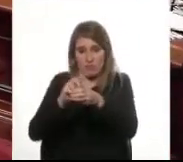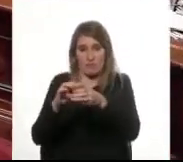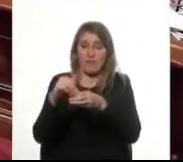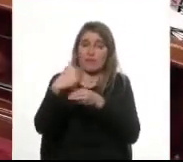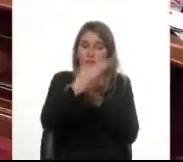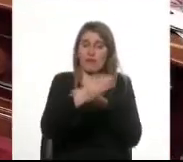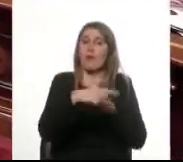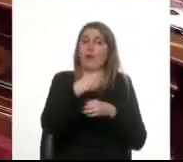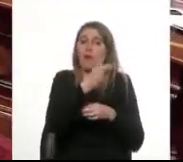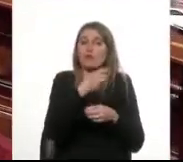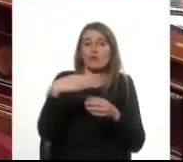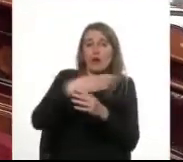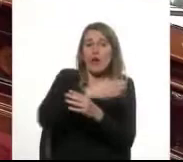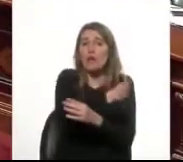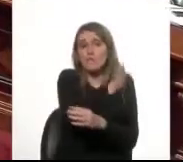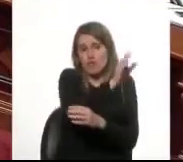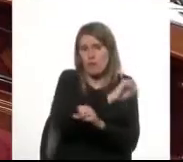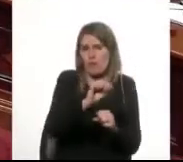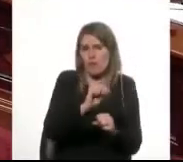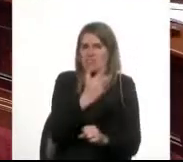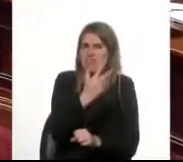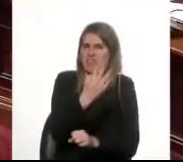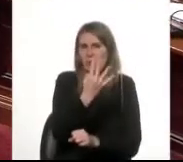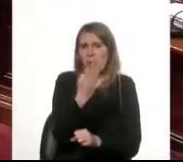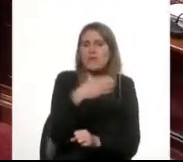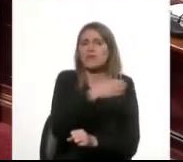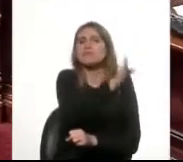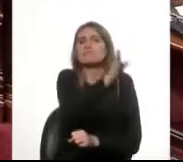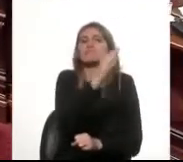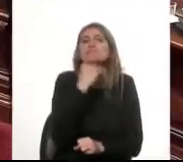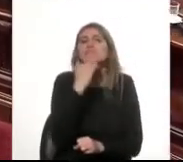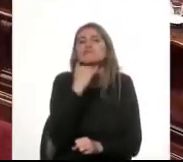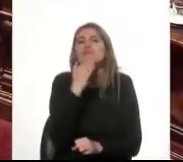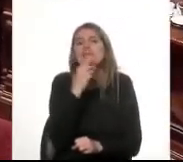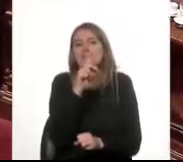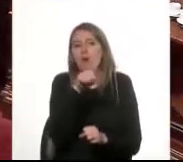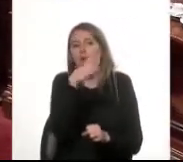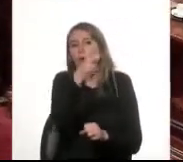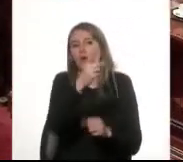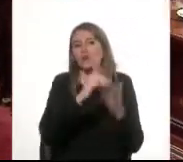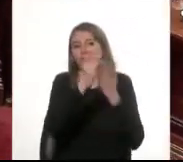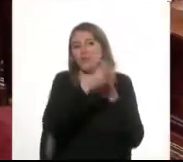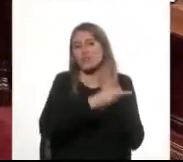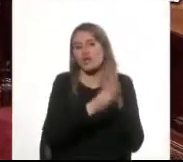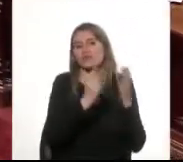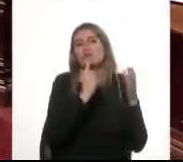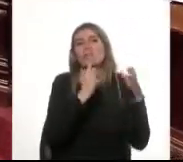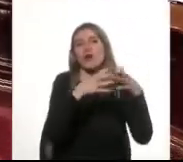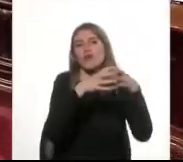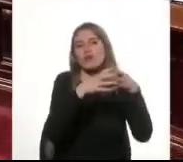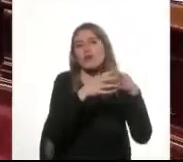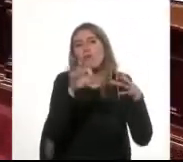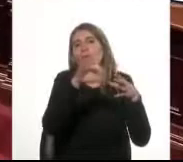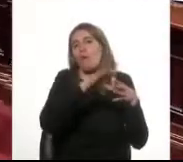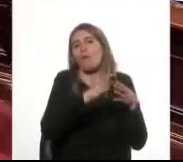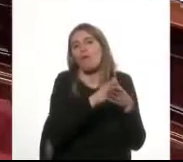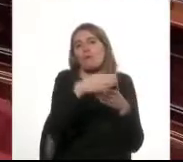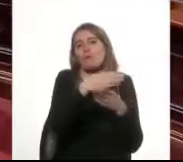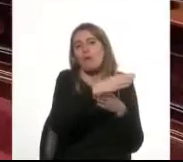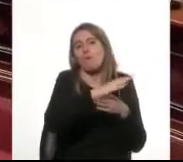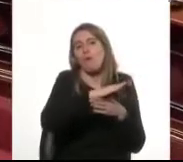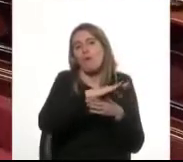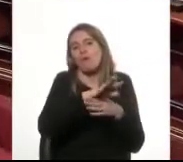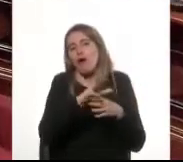hubieran emprendido otro camino? No sabemos si por otro proyecto político o una desviación de carácter